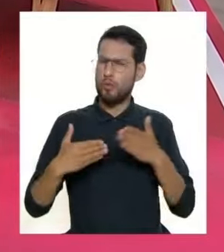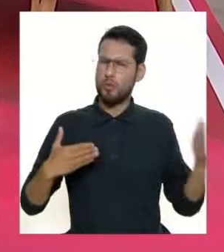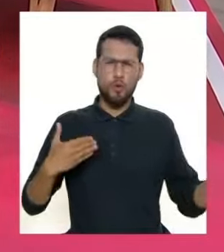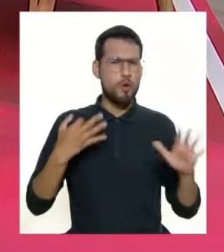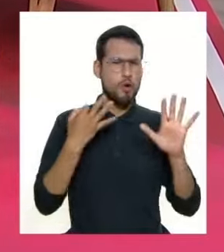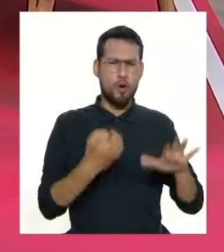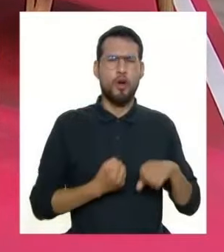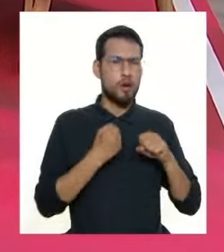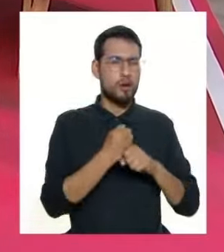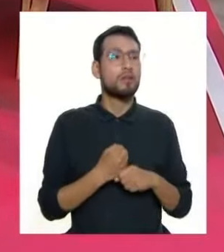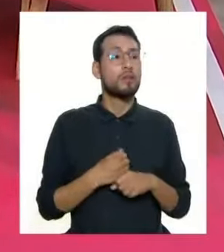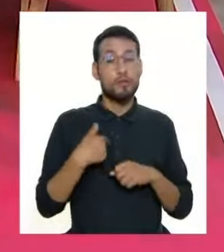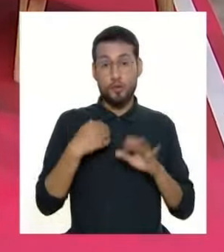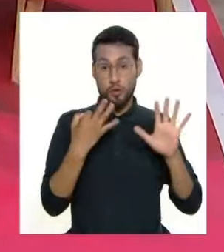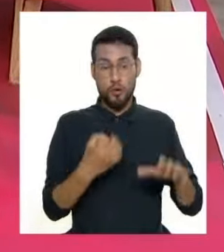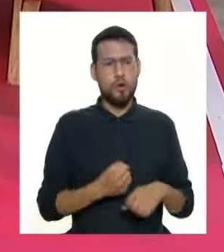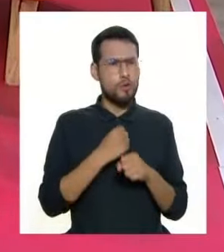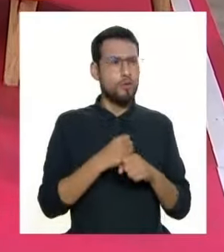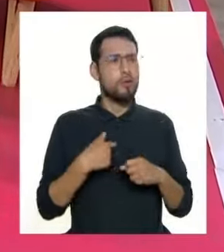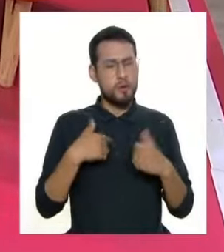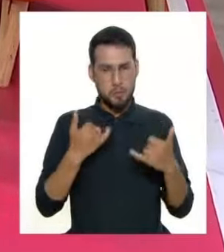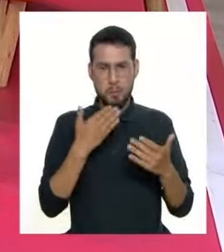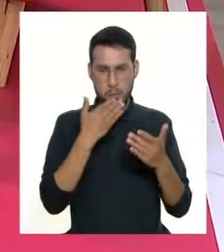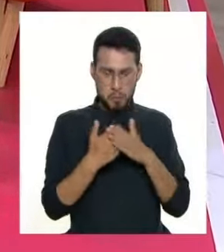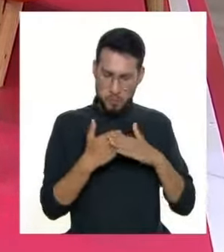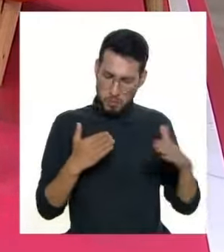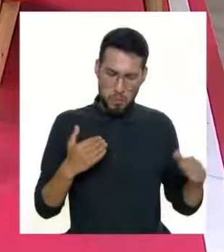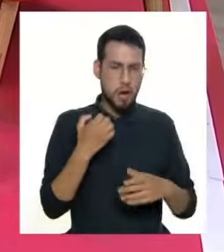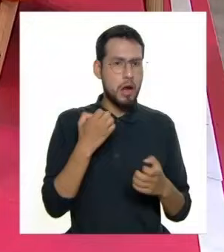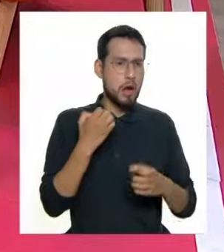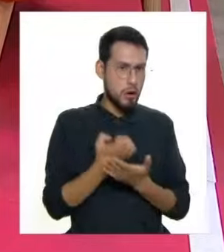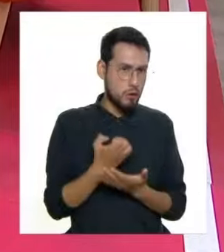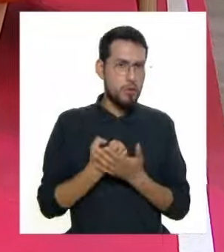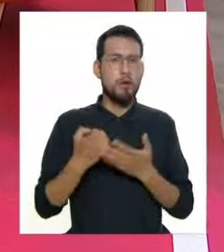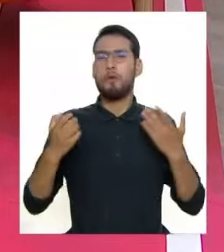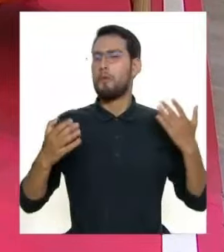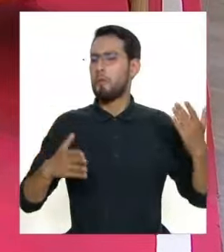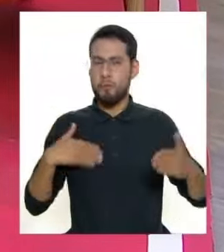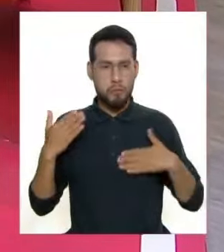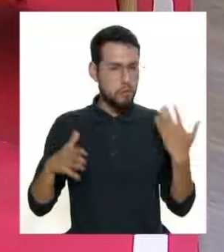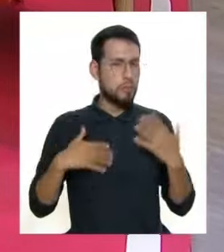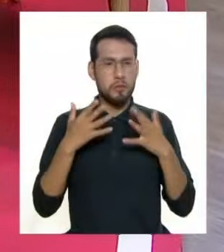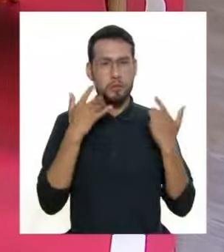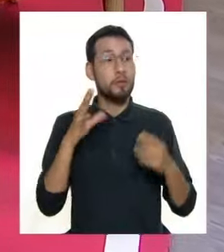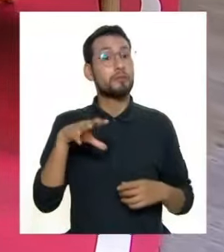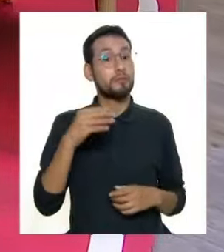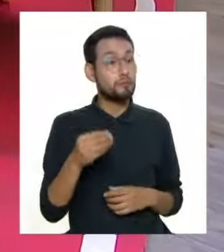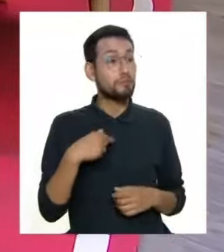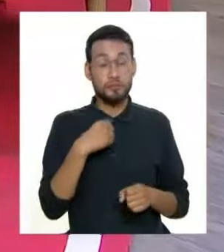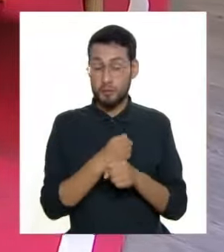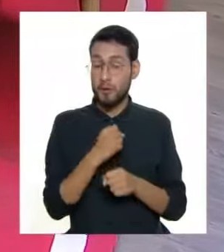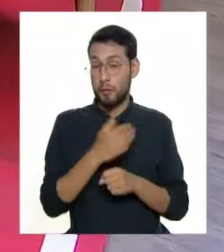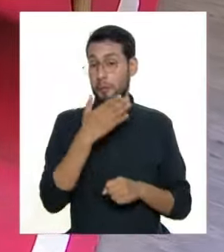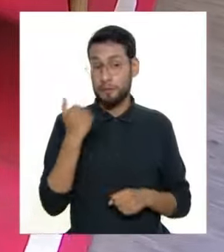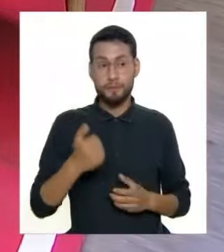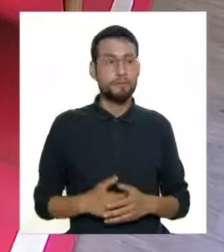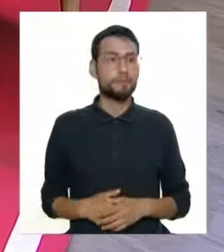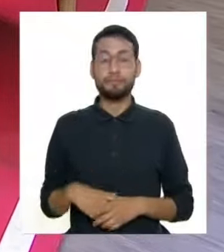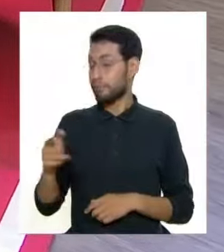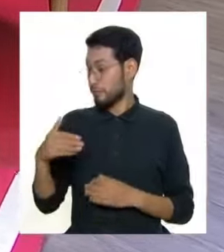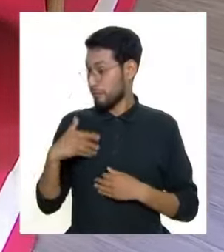8 años. Wow. Entonces, esos 8 años me dio estabilidad económica, emocional, fui feliz. Claro. Porque no hay nada mejor que trabajar, pues. ¿Ya tienes